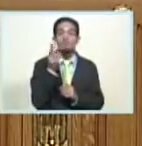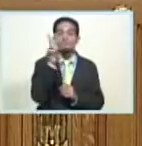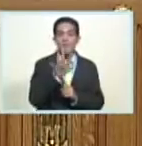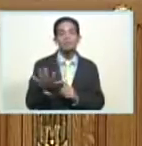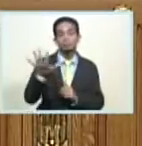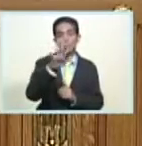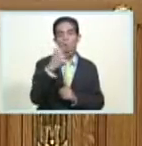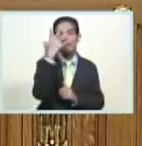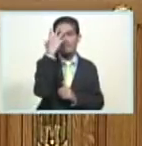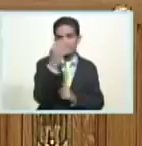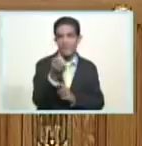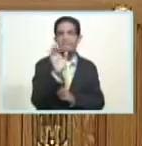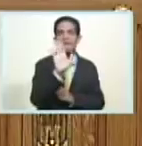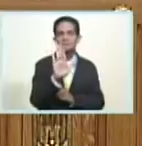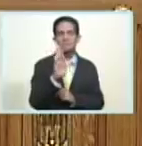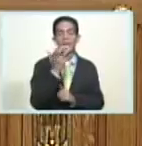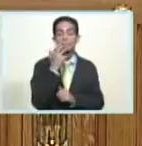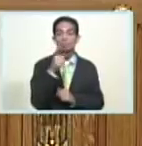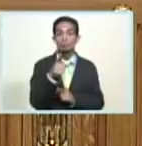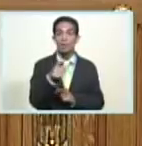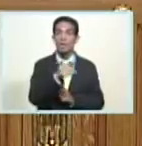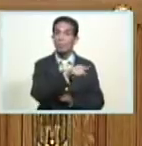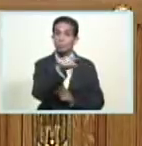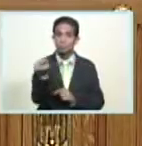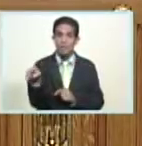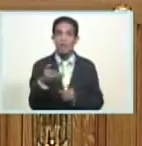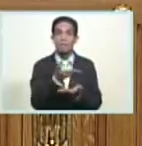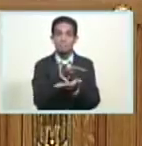Por eso ustedes postularon a Maduro como presidente.